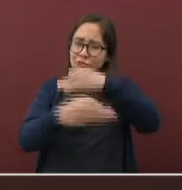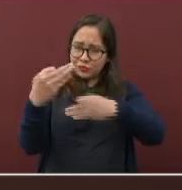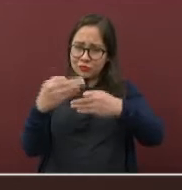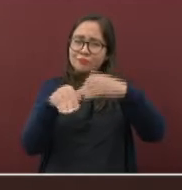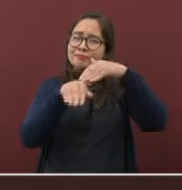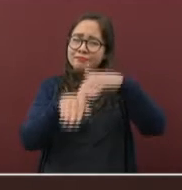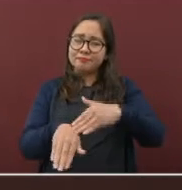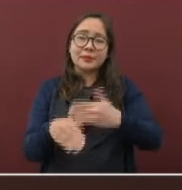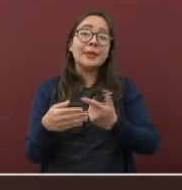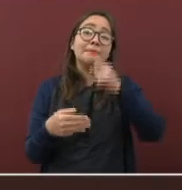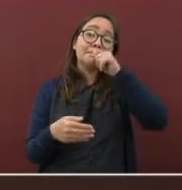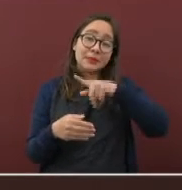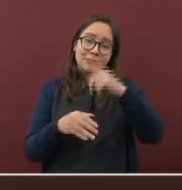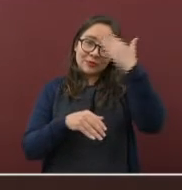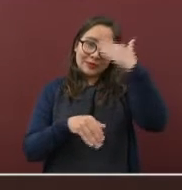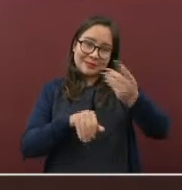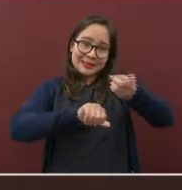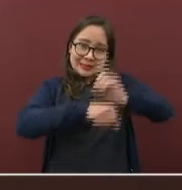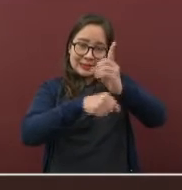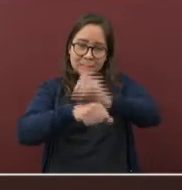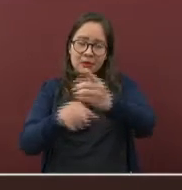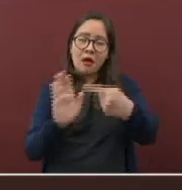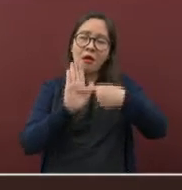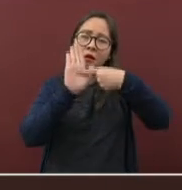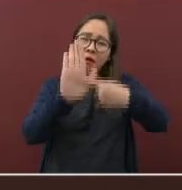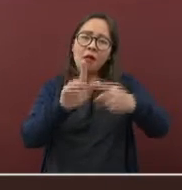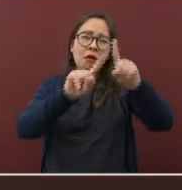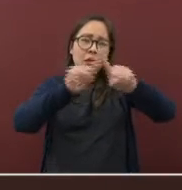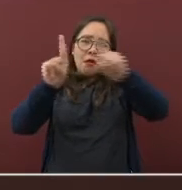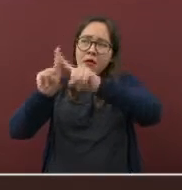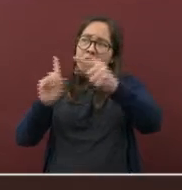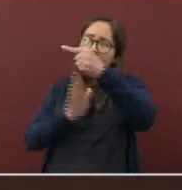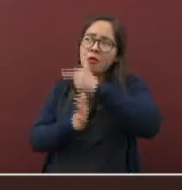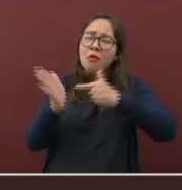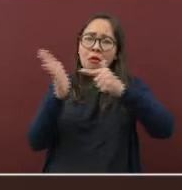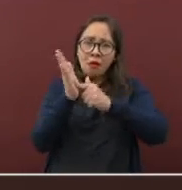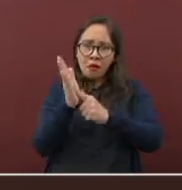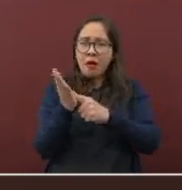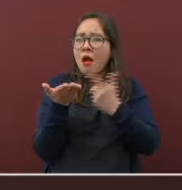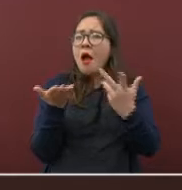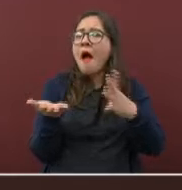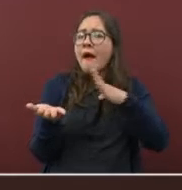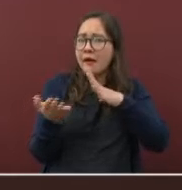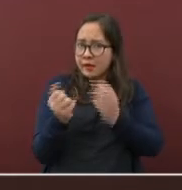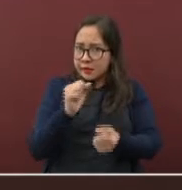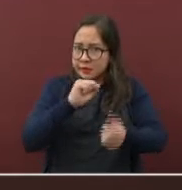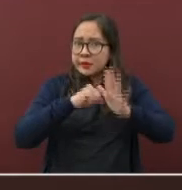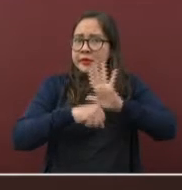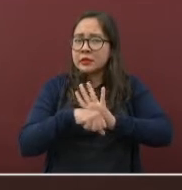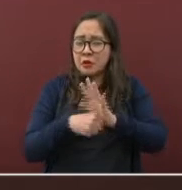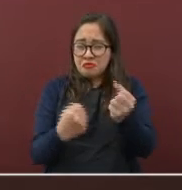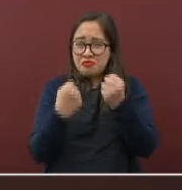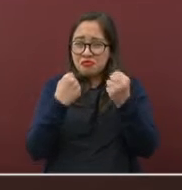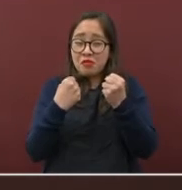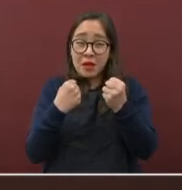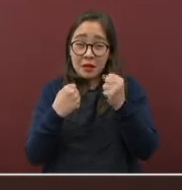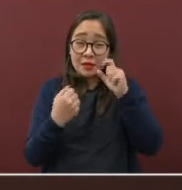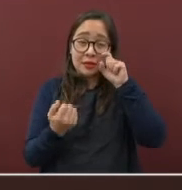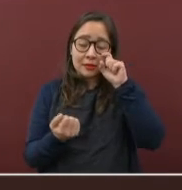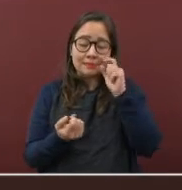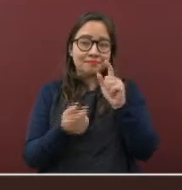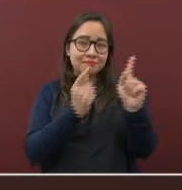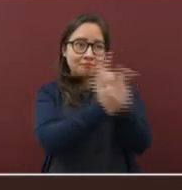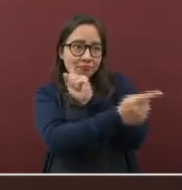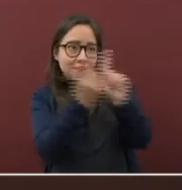todas las noches les muestro el comportamiento que presentan los municipios en donde se ha identificado mayor transmisión y